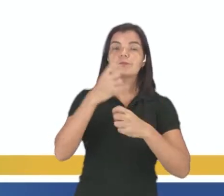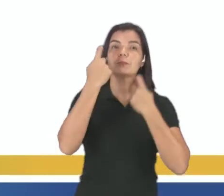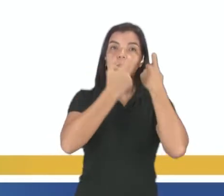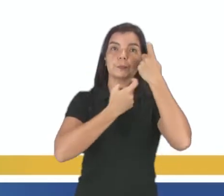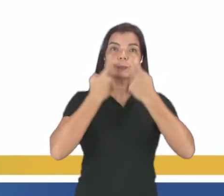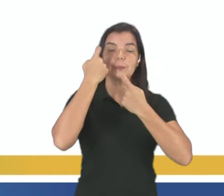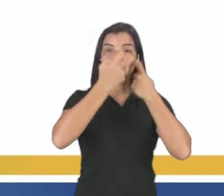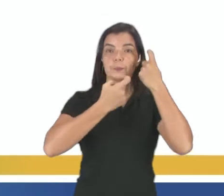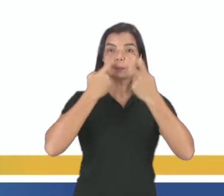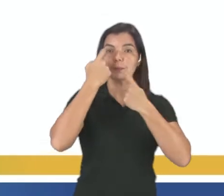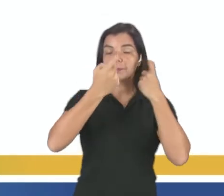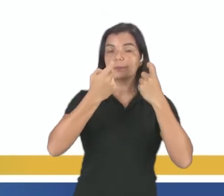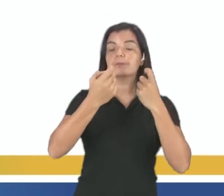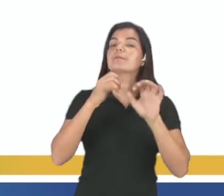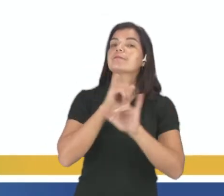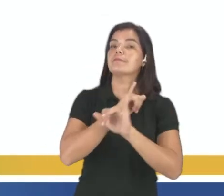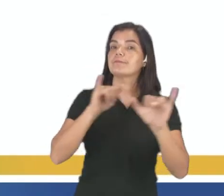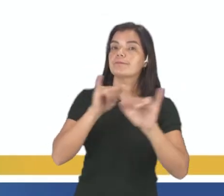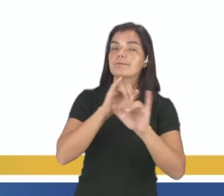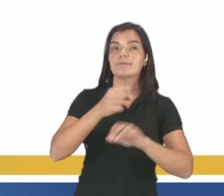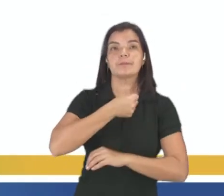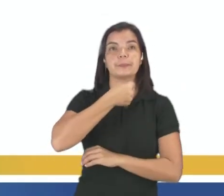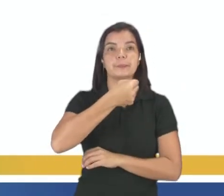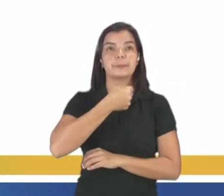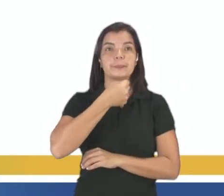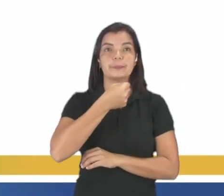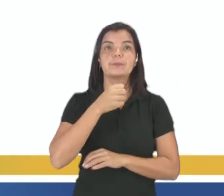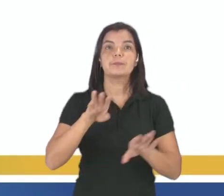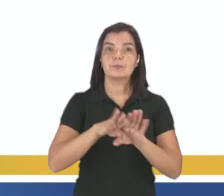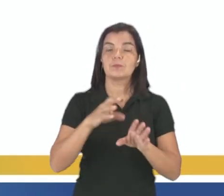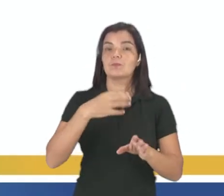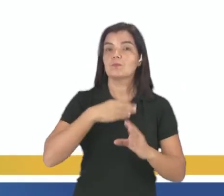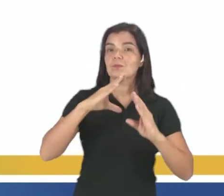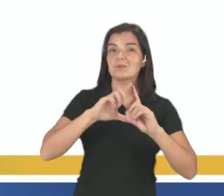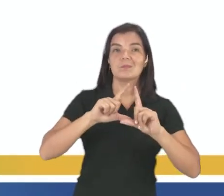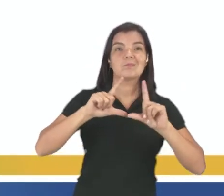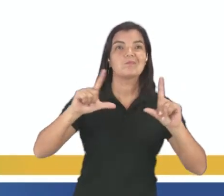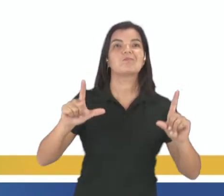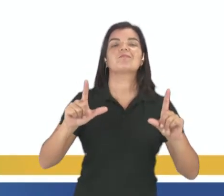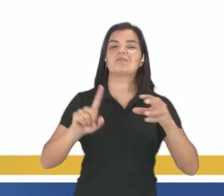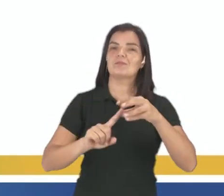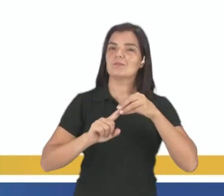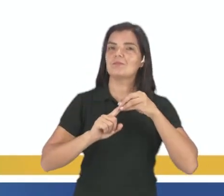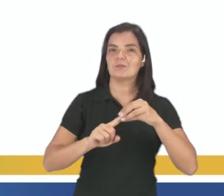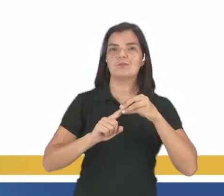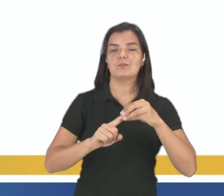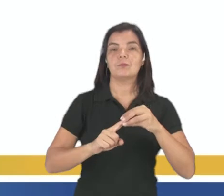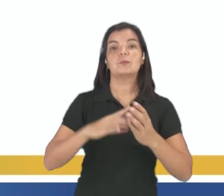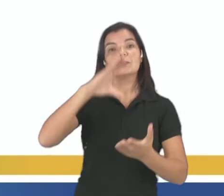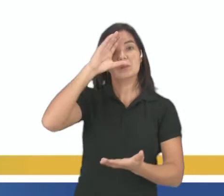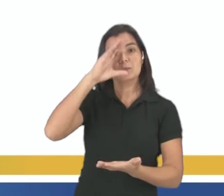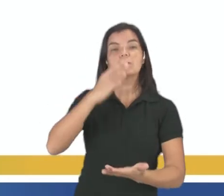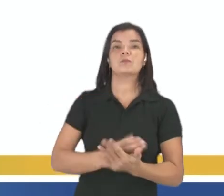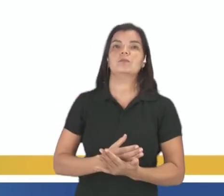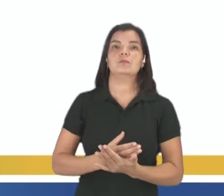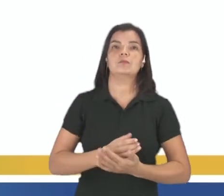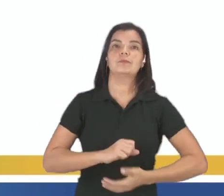preocupa en reportar información de la manera más objetiva y creíble.